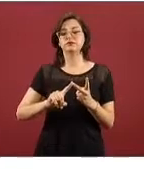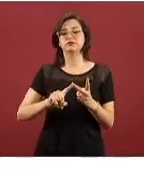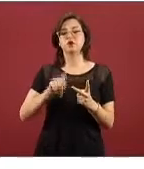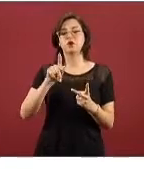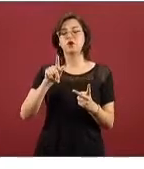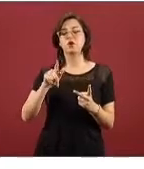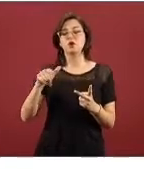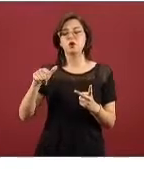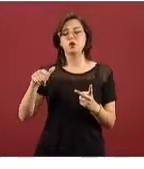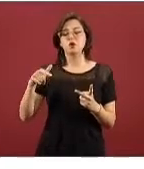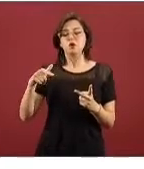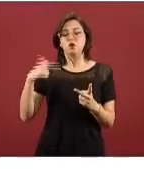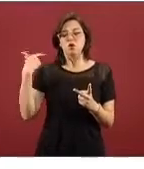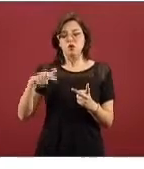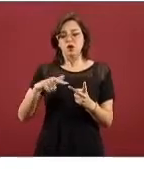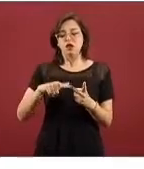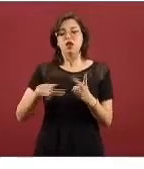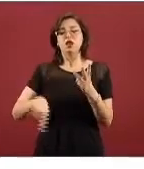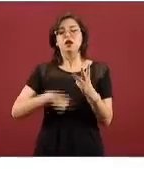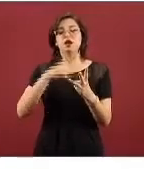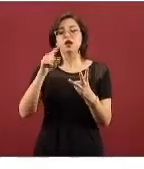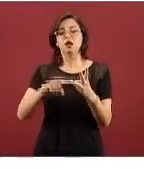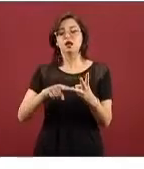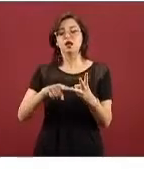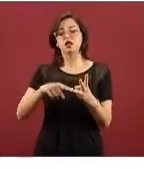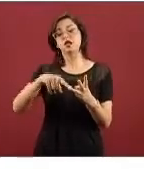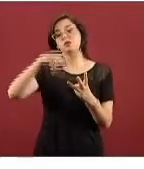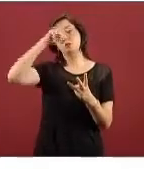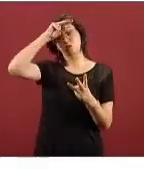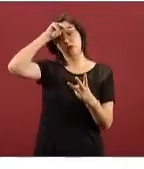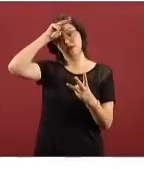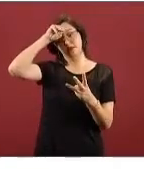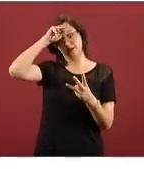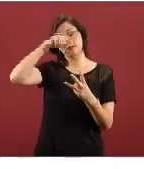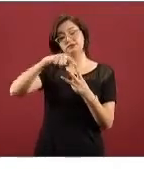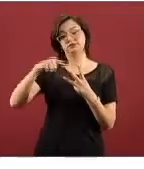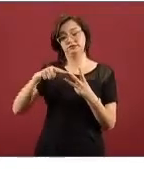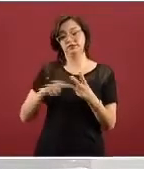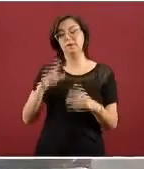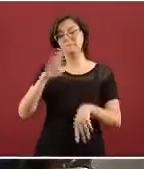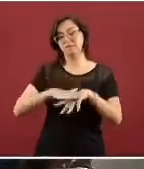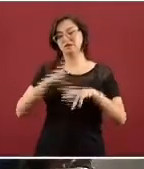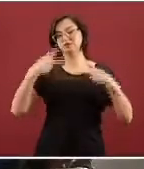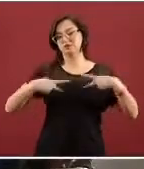relación a Guadalajara y la metrópoli en relación con Monterrey.